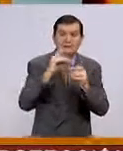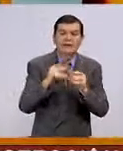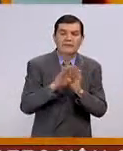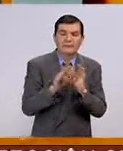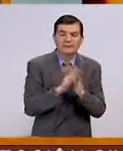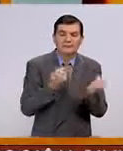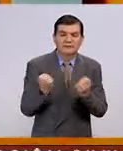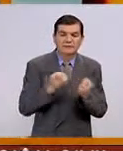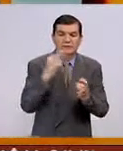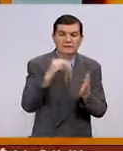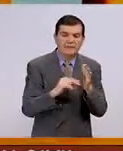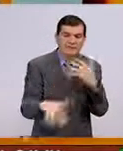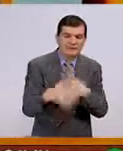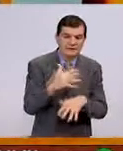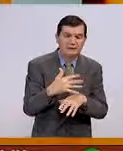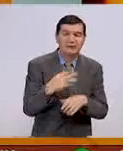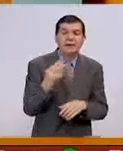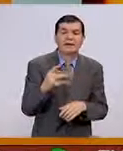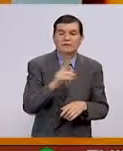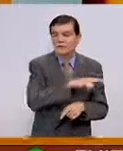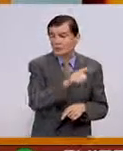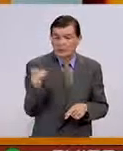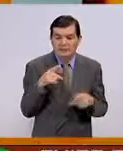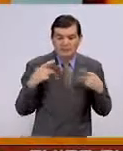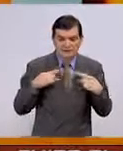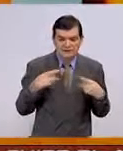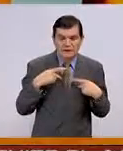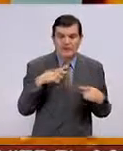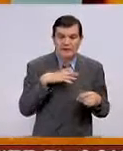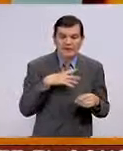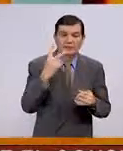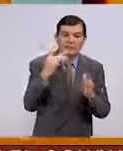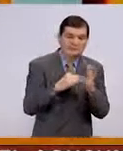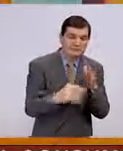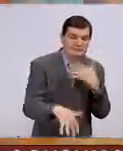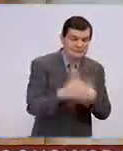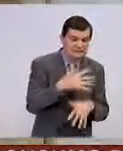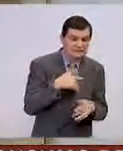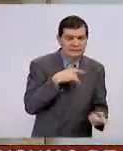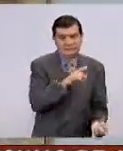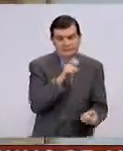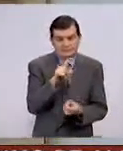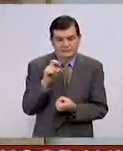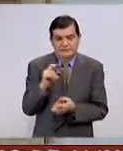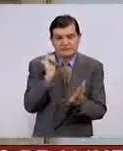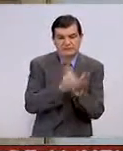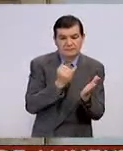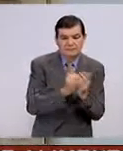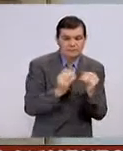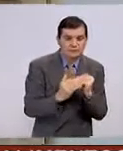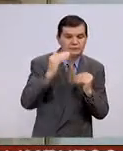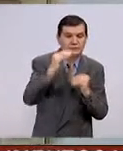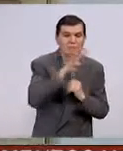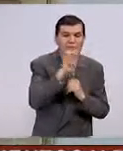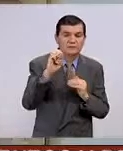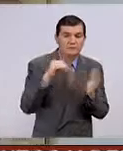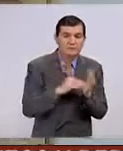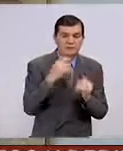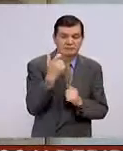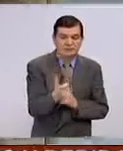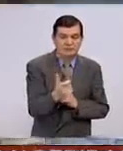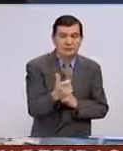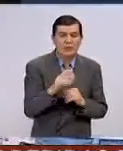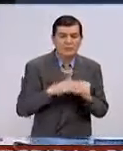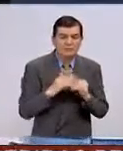del ejercicio 2015 todas las personas físicas que durante 2015 hayan percibido ingresos superiores a 400 mil pesos